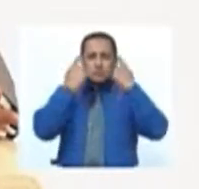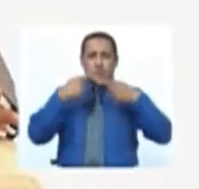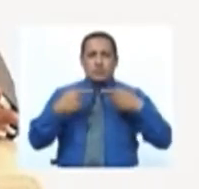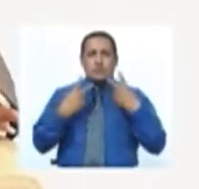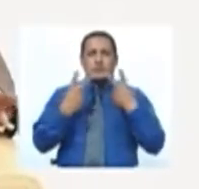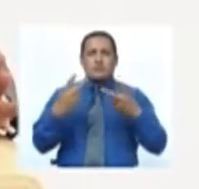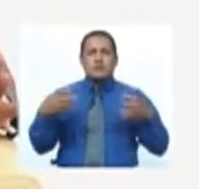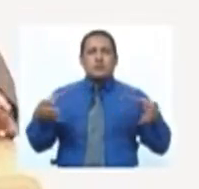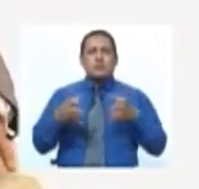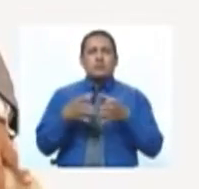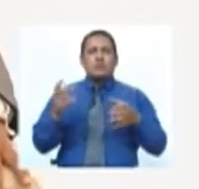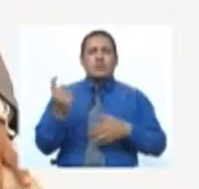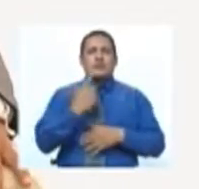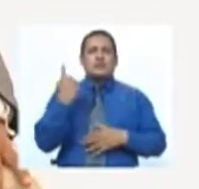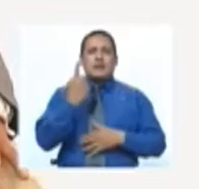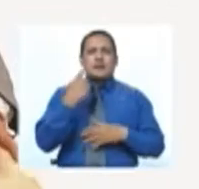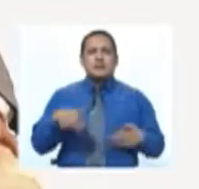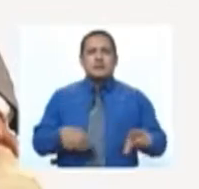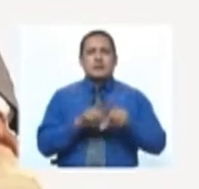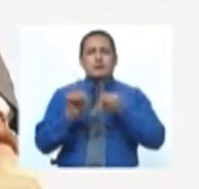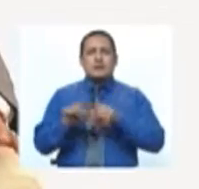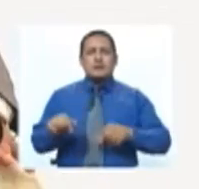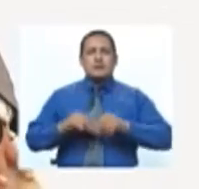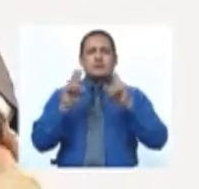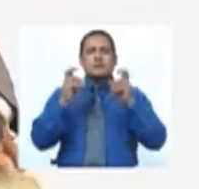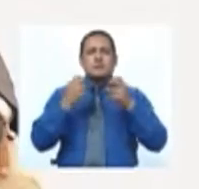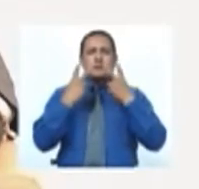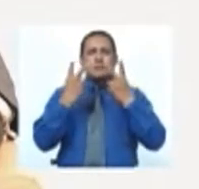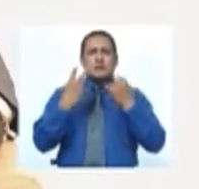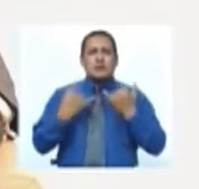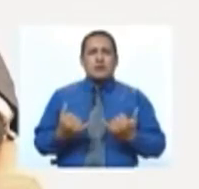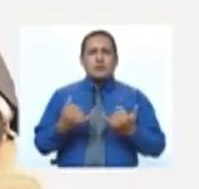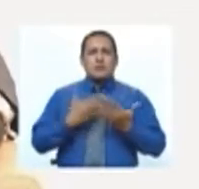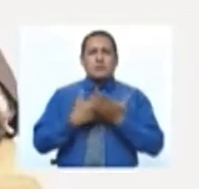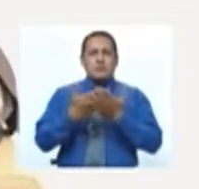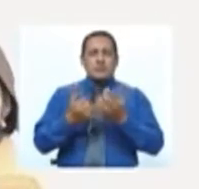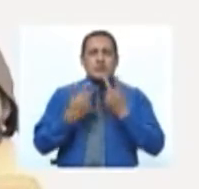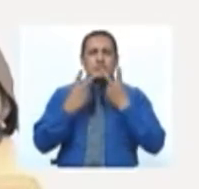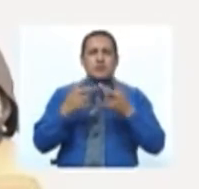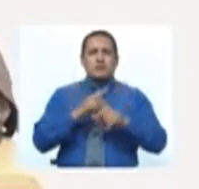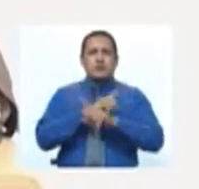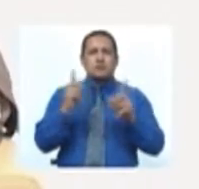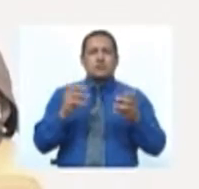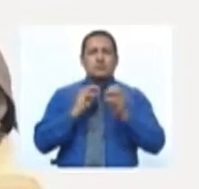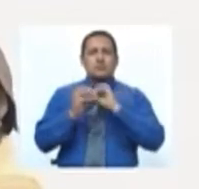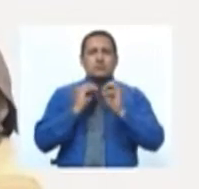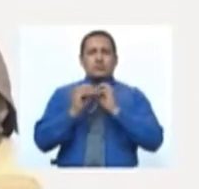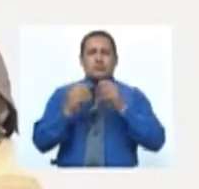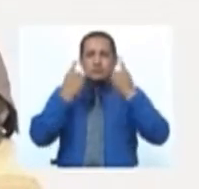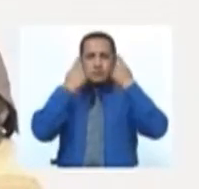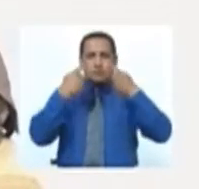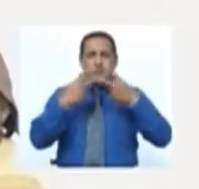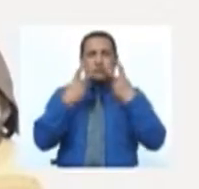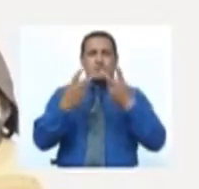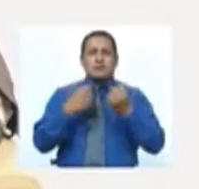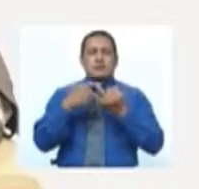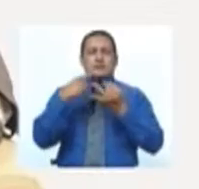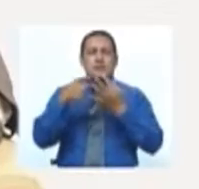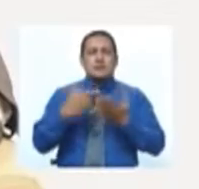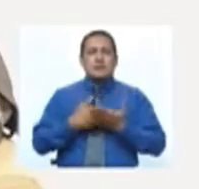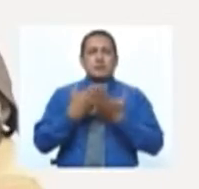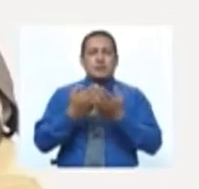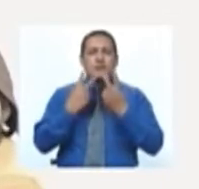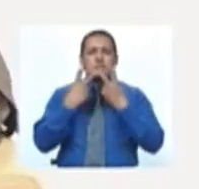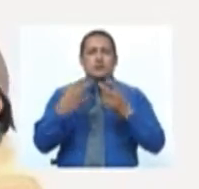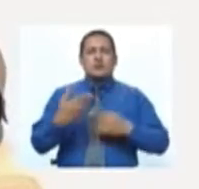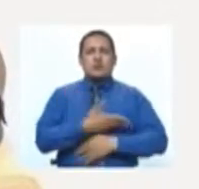lineamientos genéricos, ejes temáticos, pero que evidentemente no aborda con detalle todos los